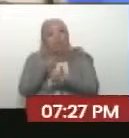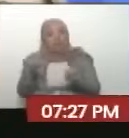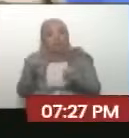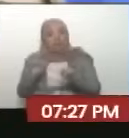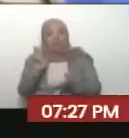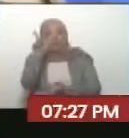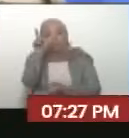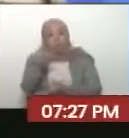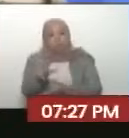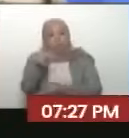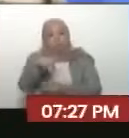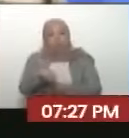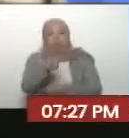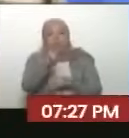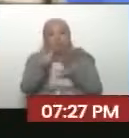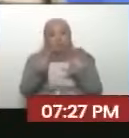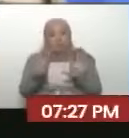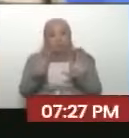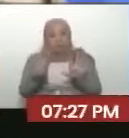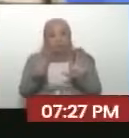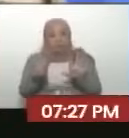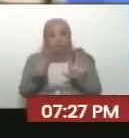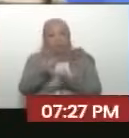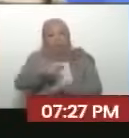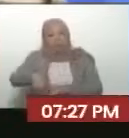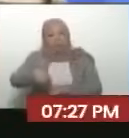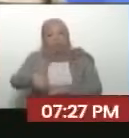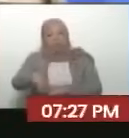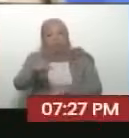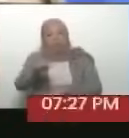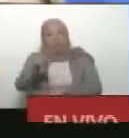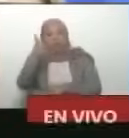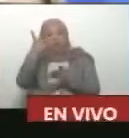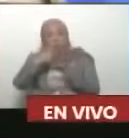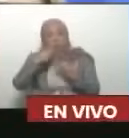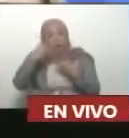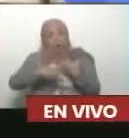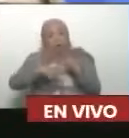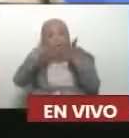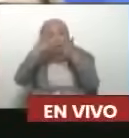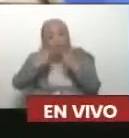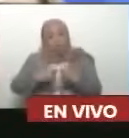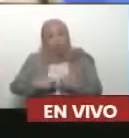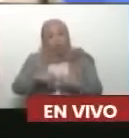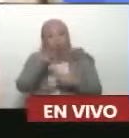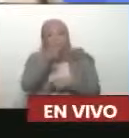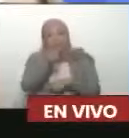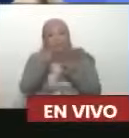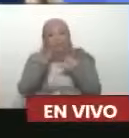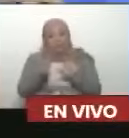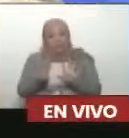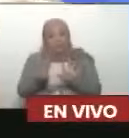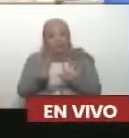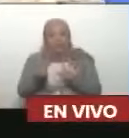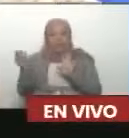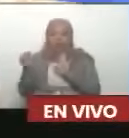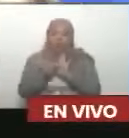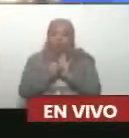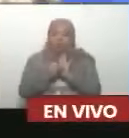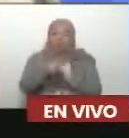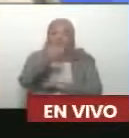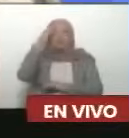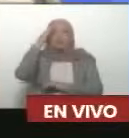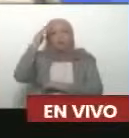su presencia hoy 27, en este programa número 27, y decirle una vez más que yo sé que usted